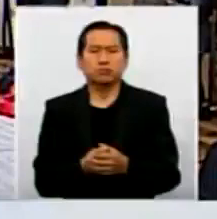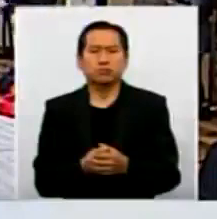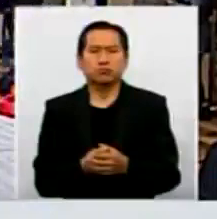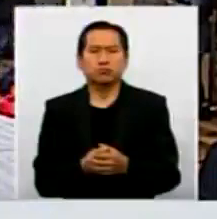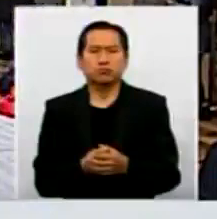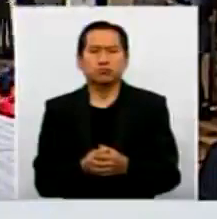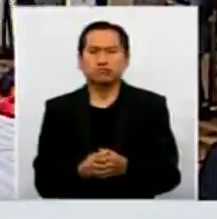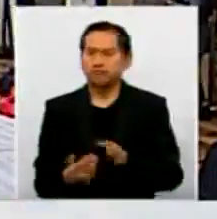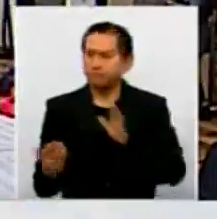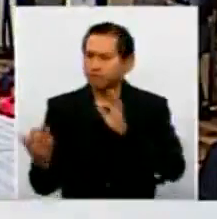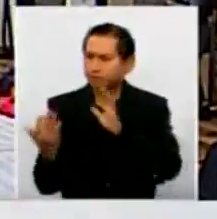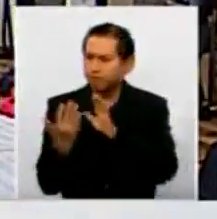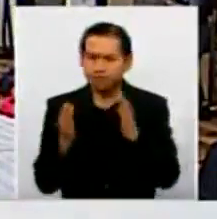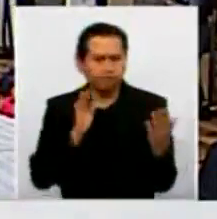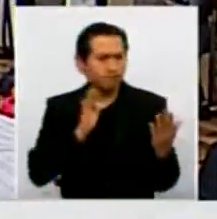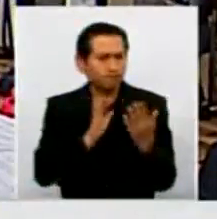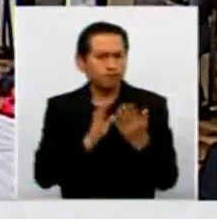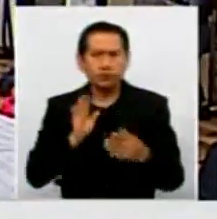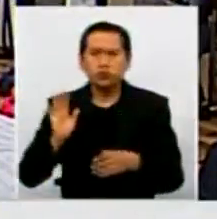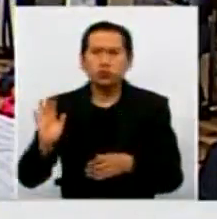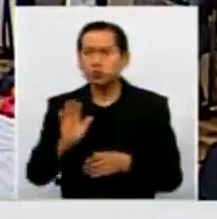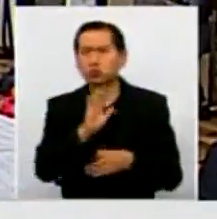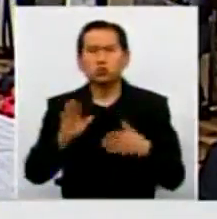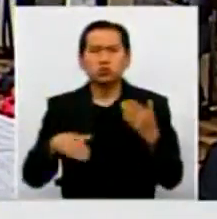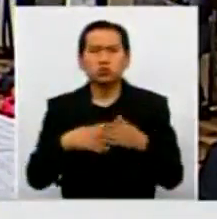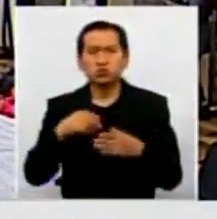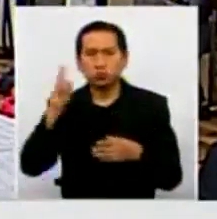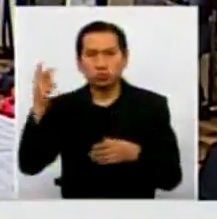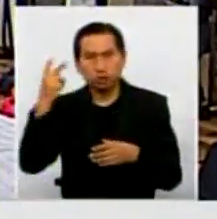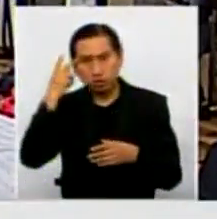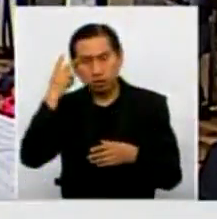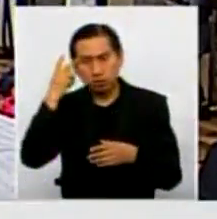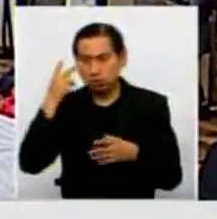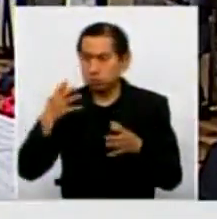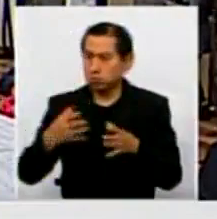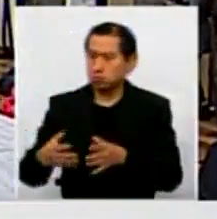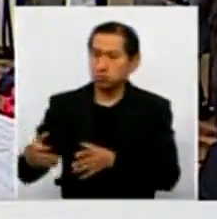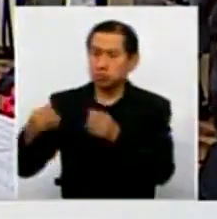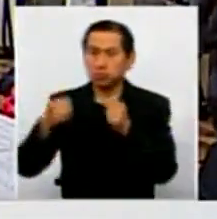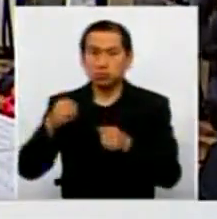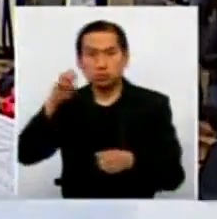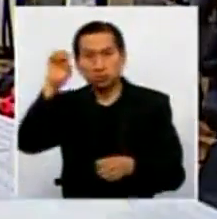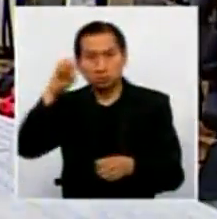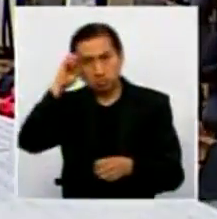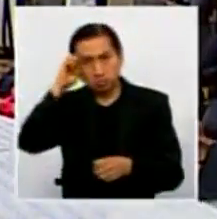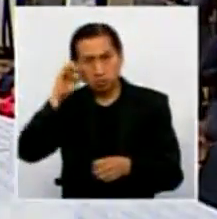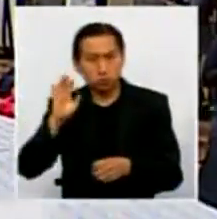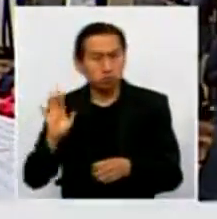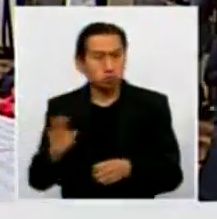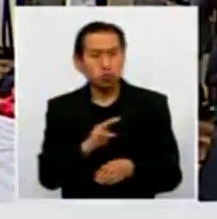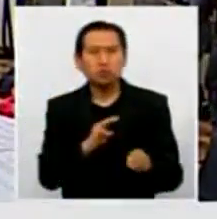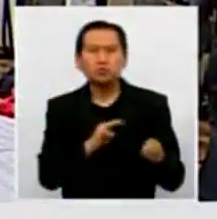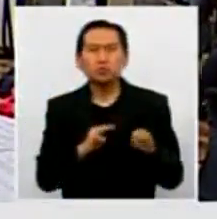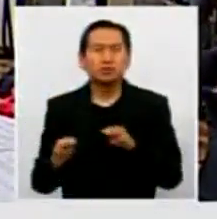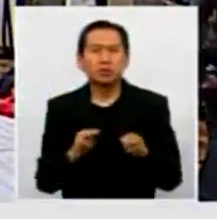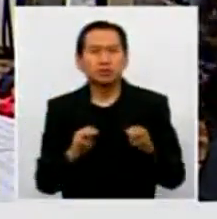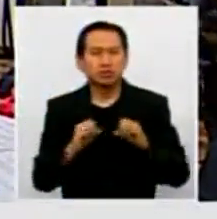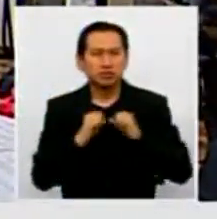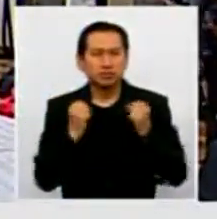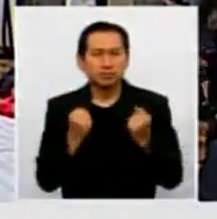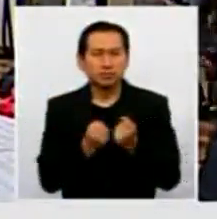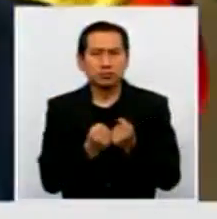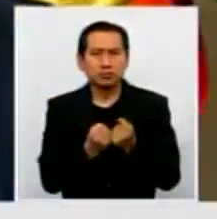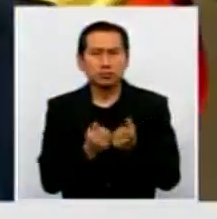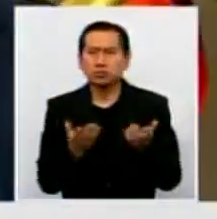acercamiento con las fuerzas políticas, con los poderes del Estado, con las organizaciones sociales,